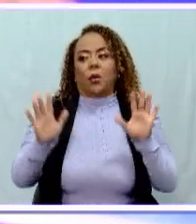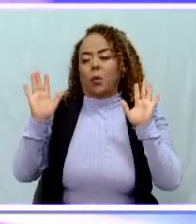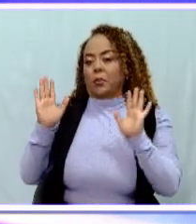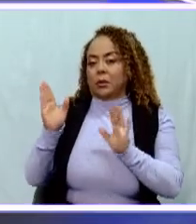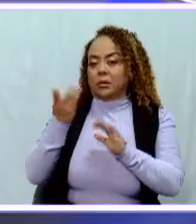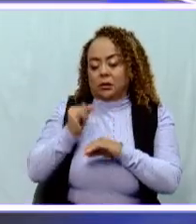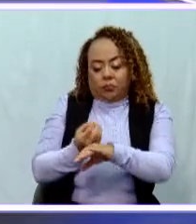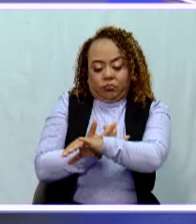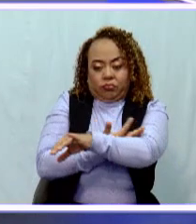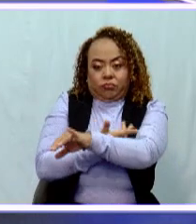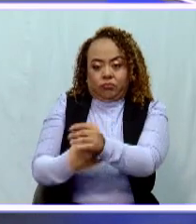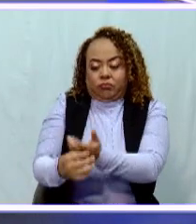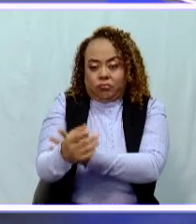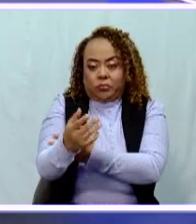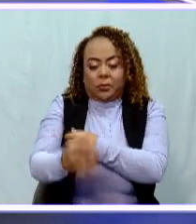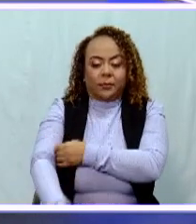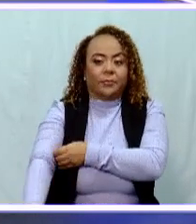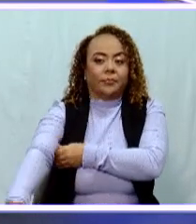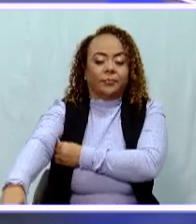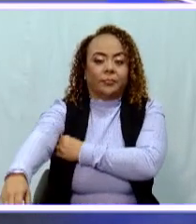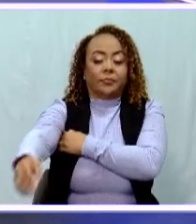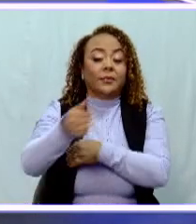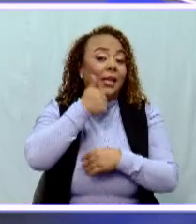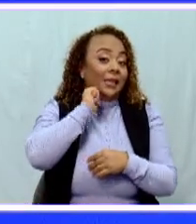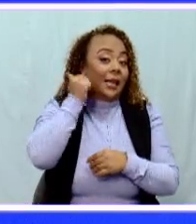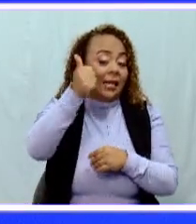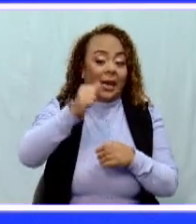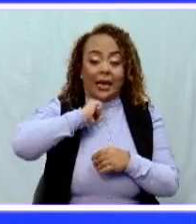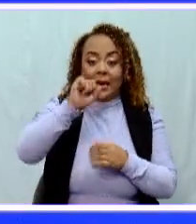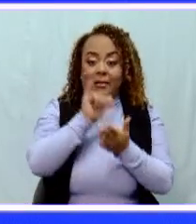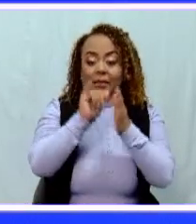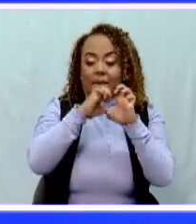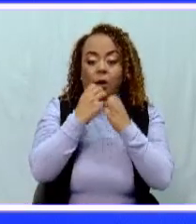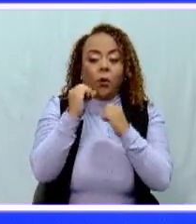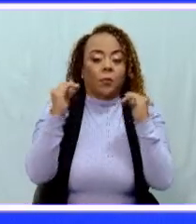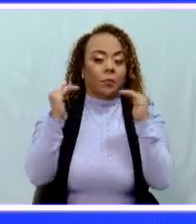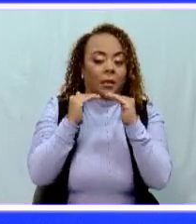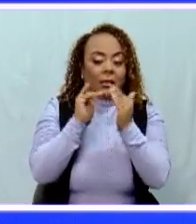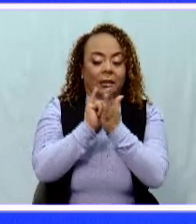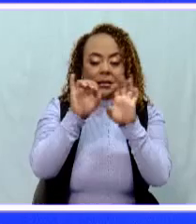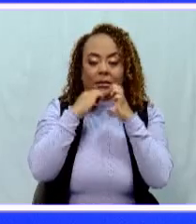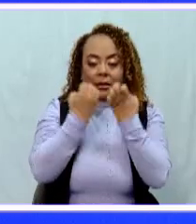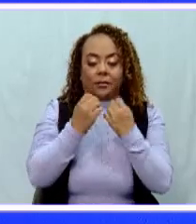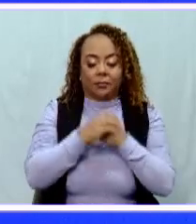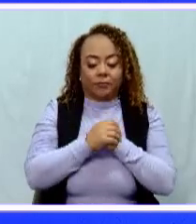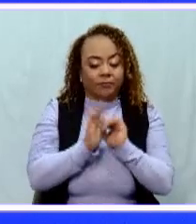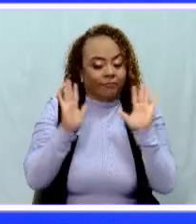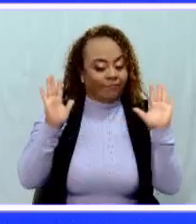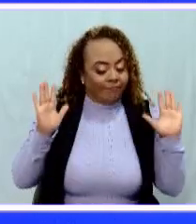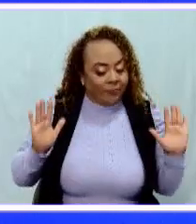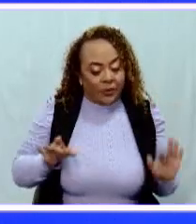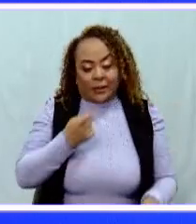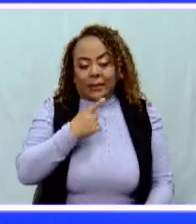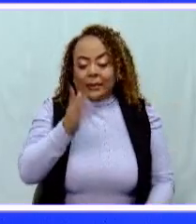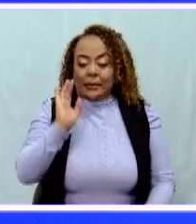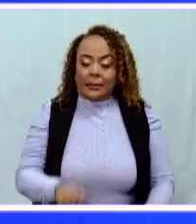te entran Por eso te digo hubiera ganado en ese estadio o hubiera empatado en ese estadio decisivo ahí si vos